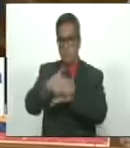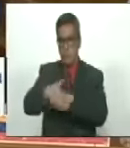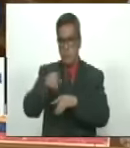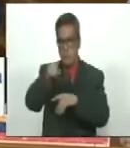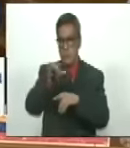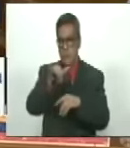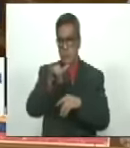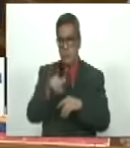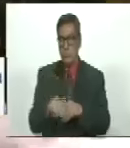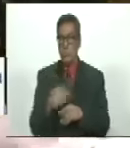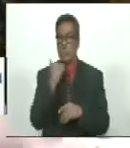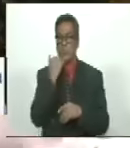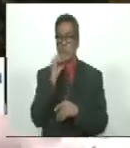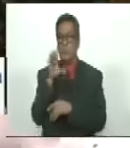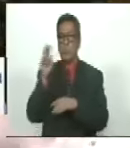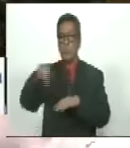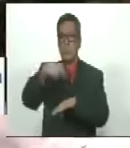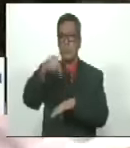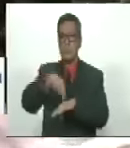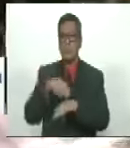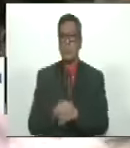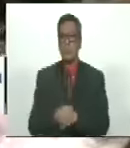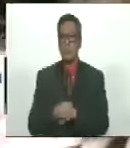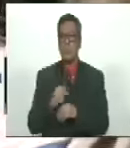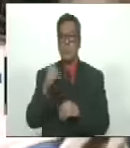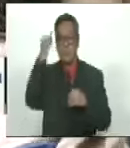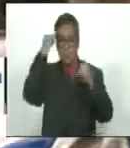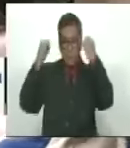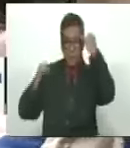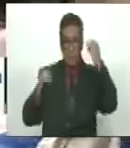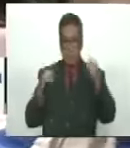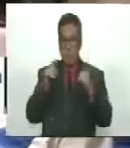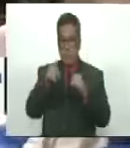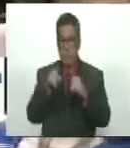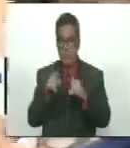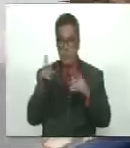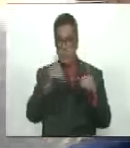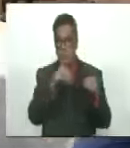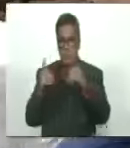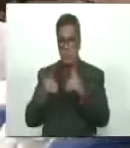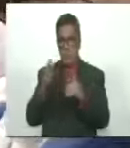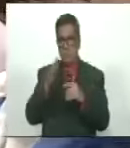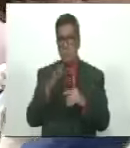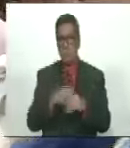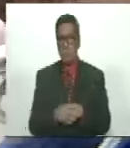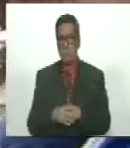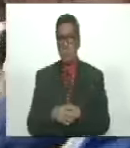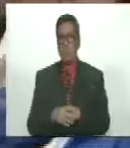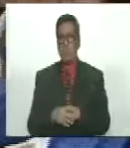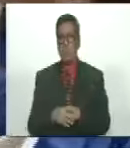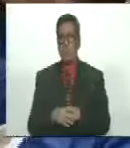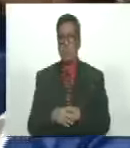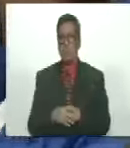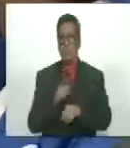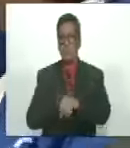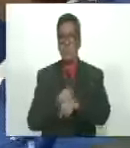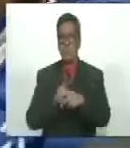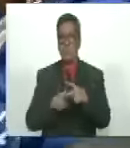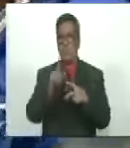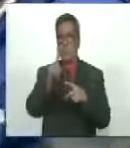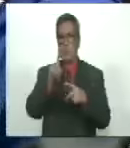aquí de la Asamblea Nacional. Entonces, bueno, la idea de esto es que se dé un debate, aproximadamente son las